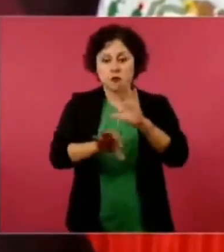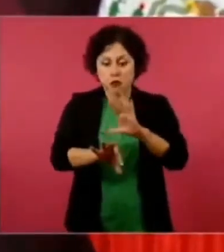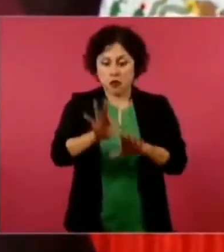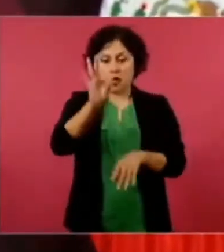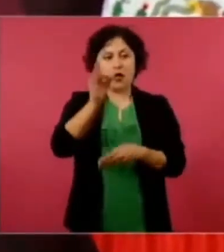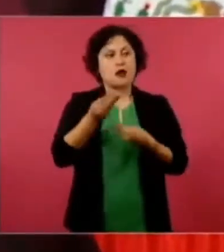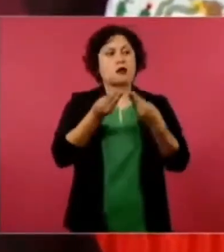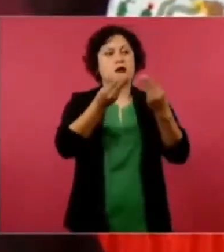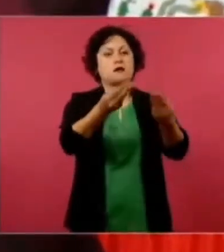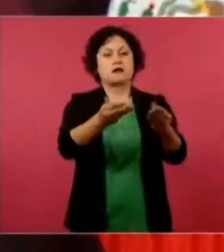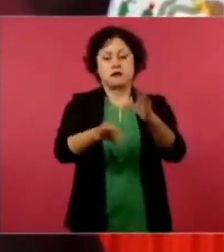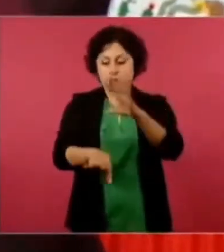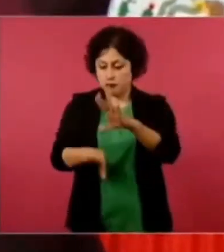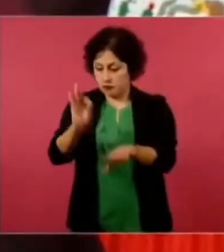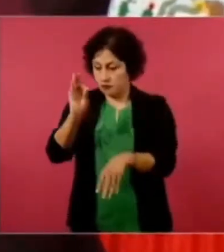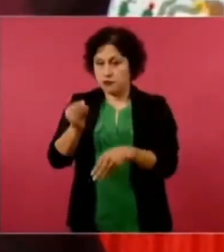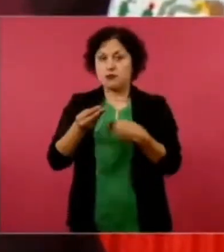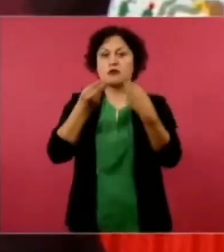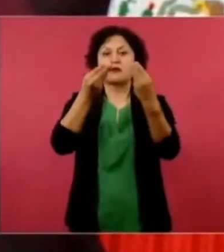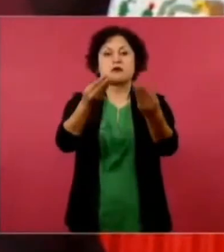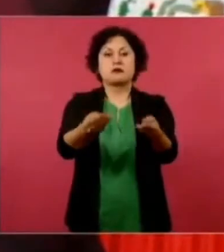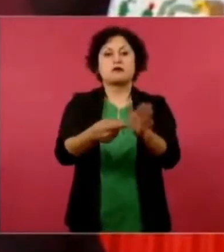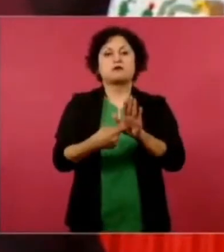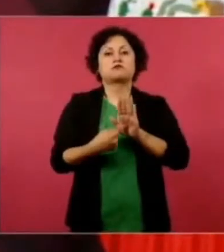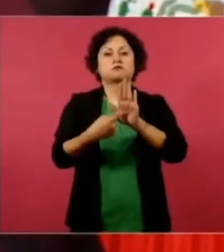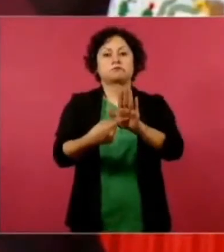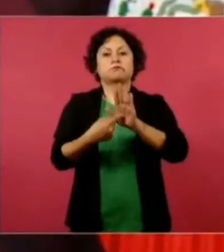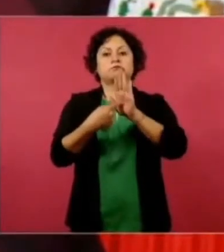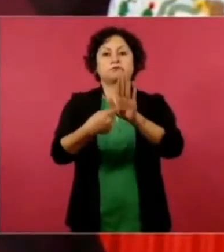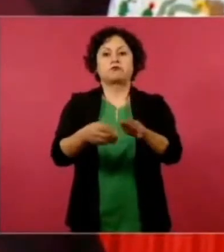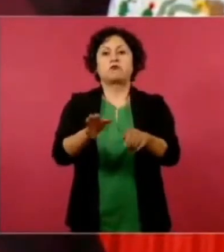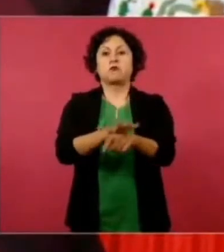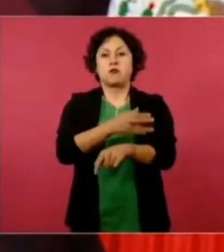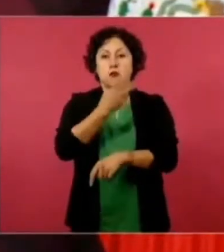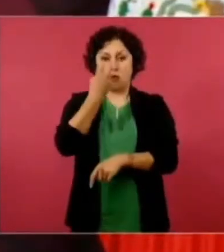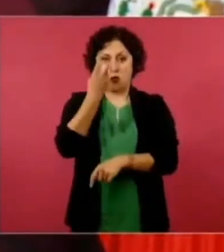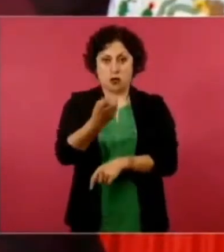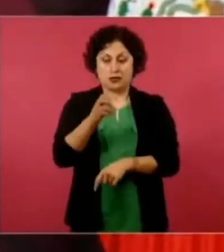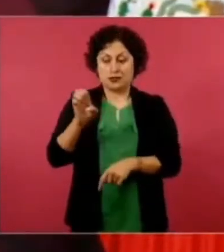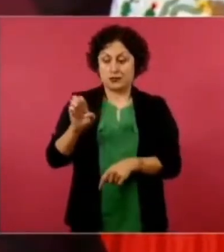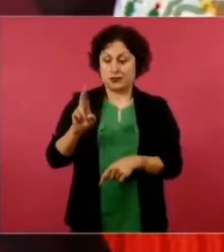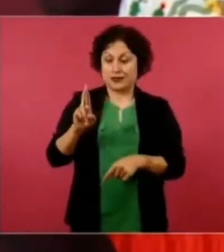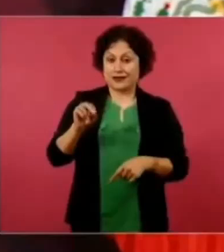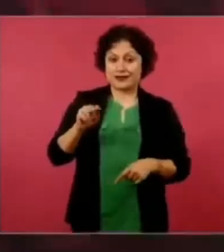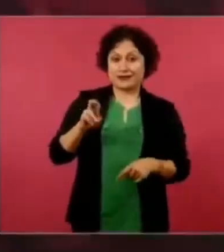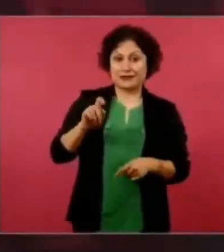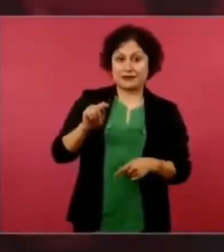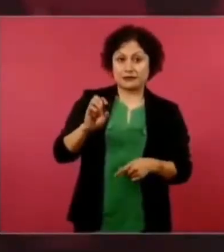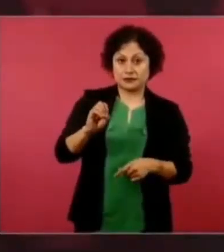le dedicamos tanto tiempo ahora, Ernesto, porque es mi tema,